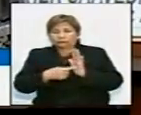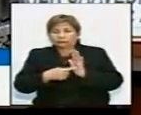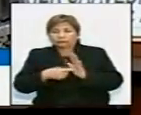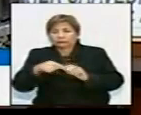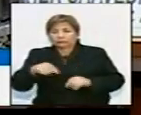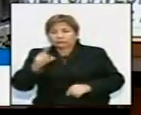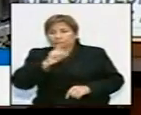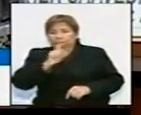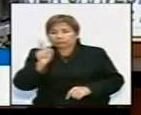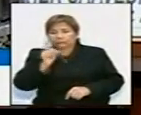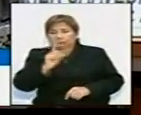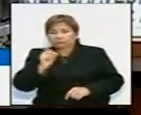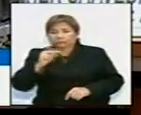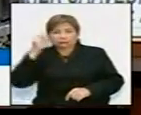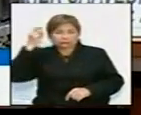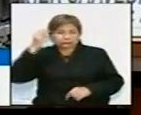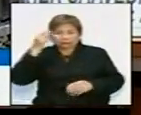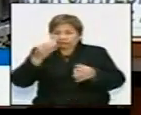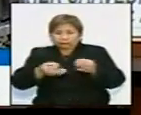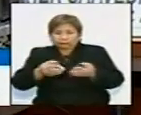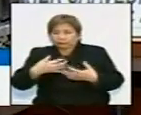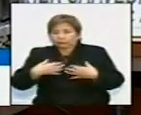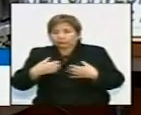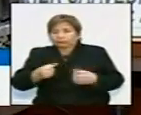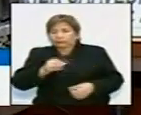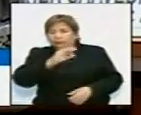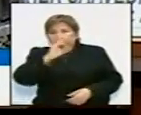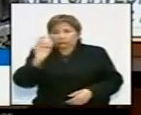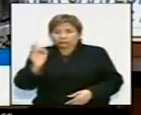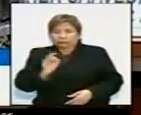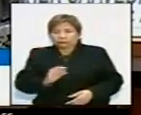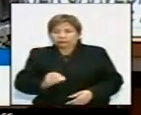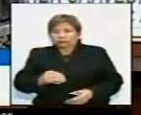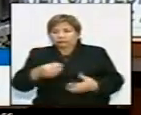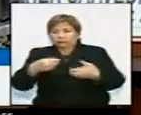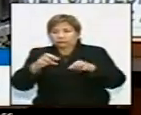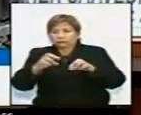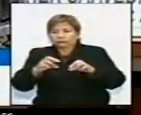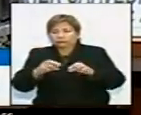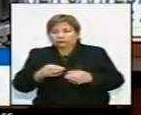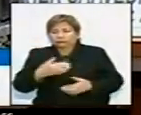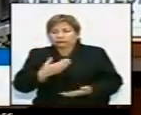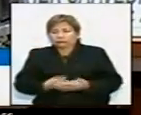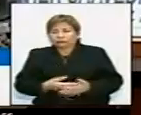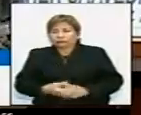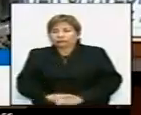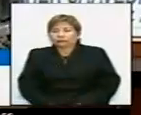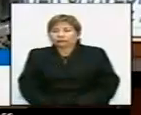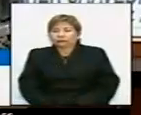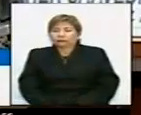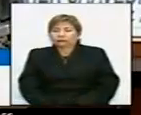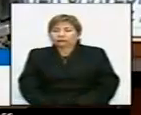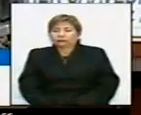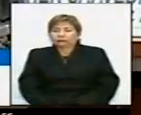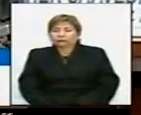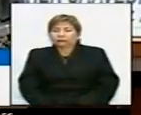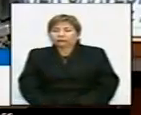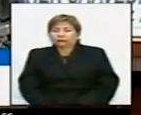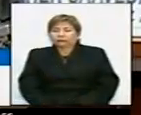aquí yo no politizo la salud. Nunca. Eso no lo voy a permitir. Gracias.